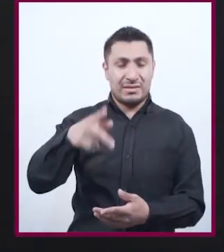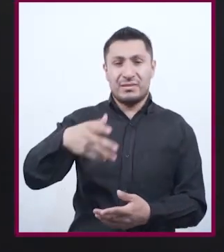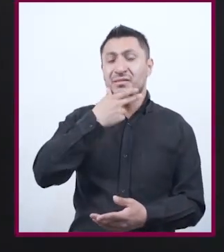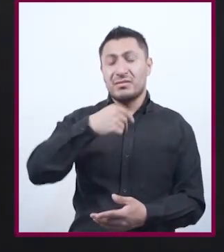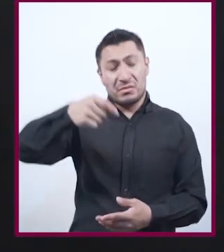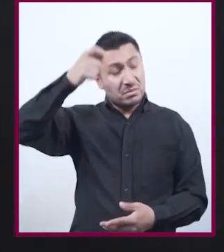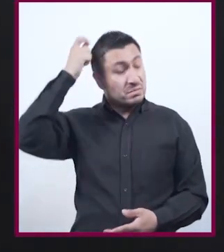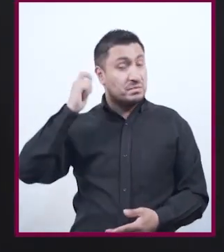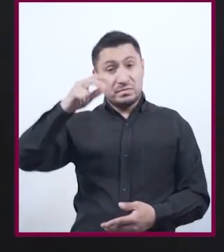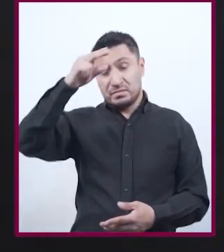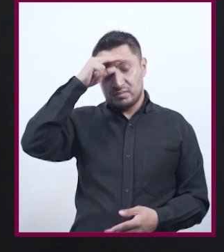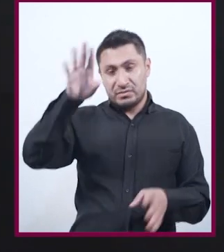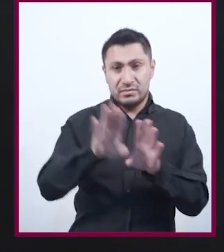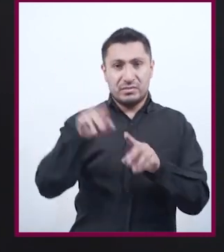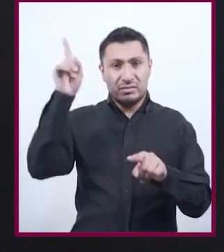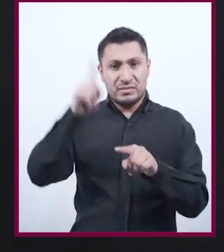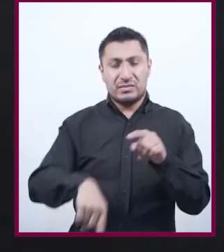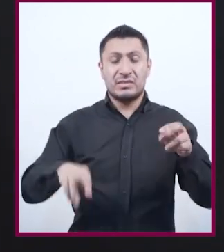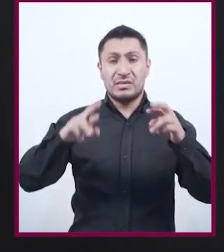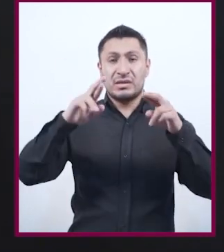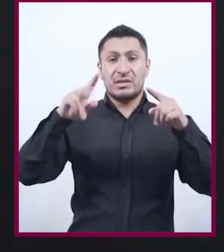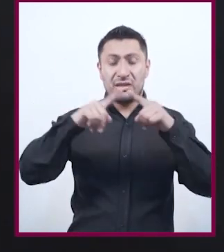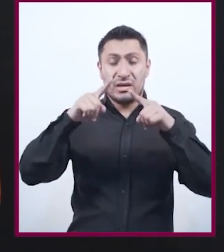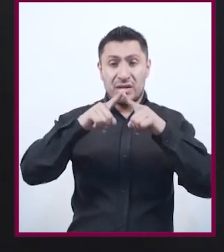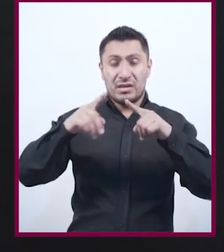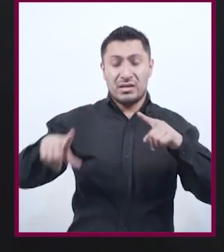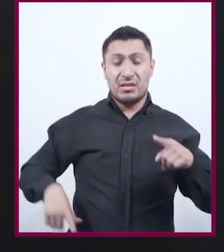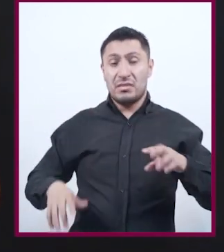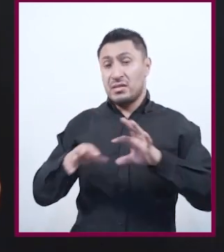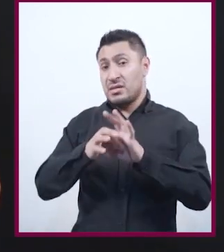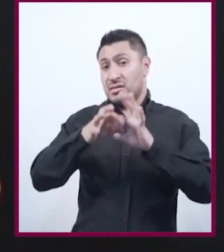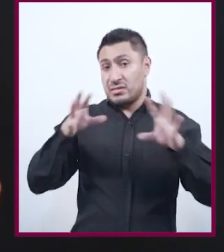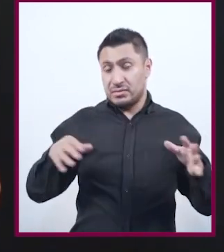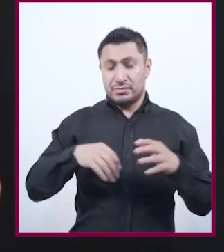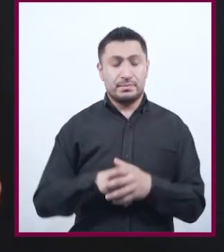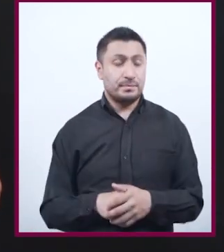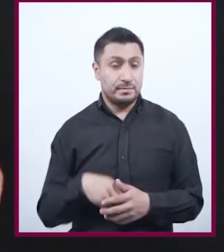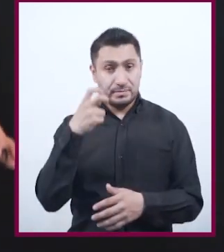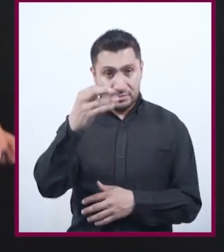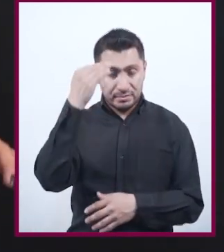señor peinadito y muy listo que separó la iglesia del Estado. A